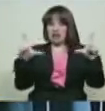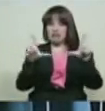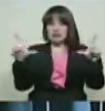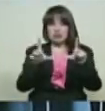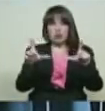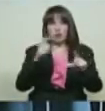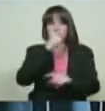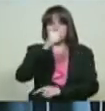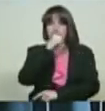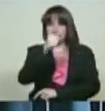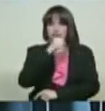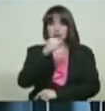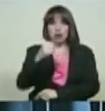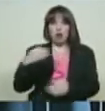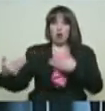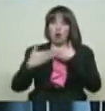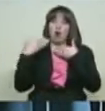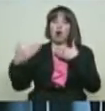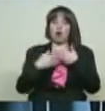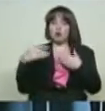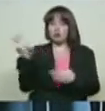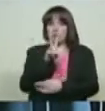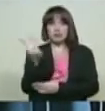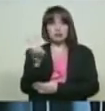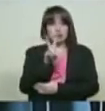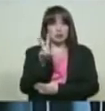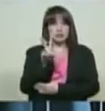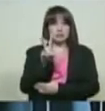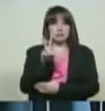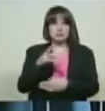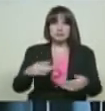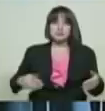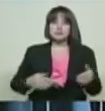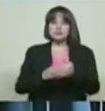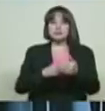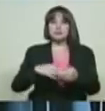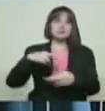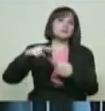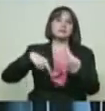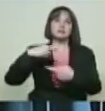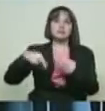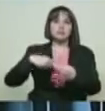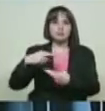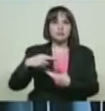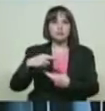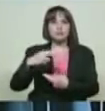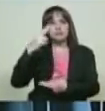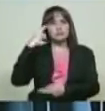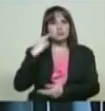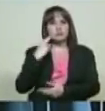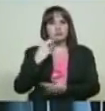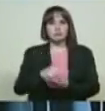mundial contra Venezuela, la revolución bolivariana y el presidente Maduro.